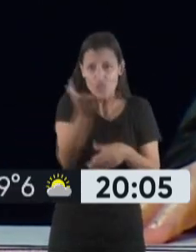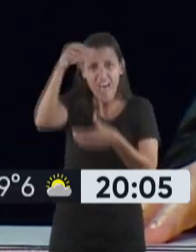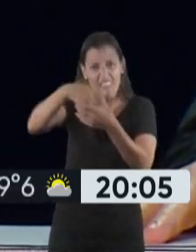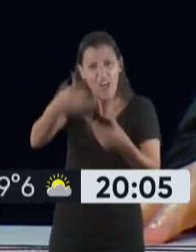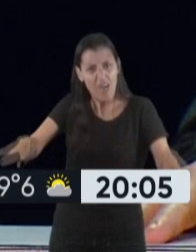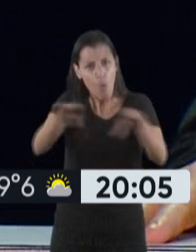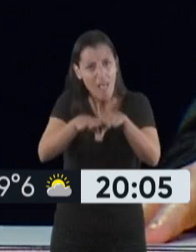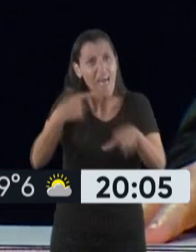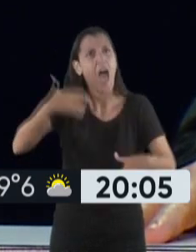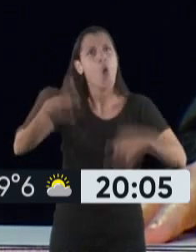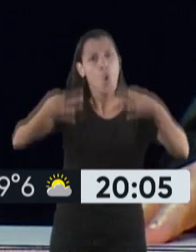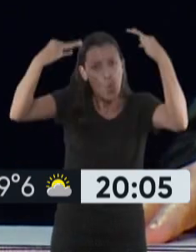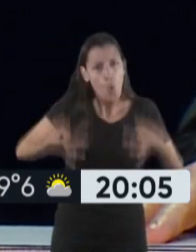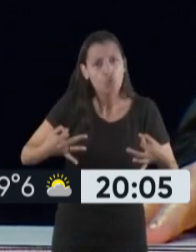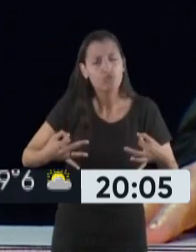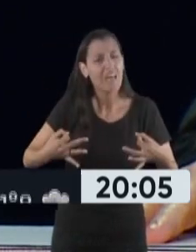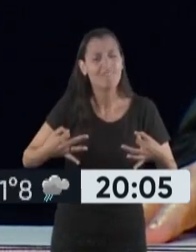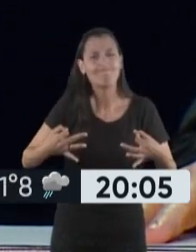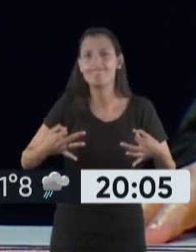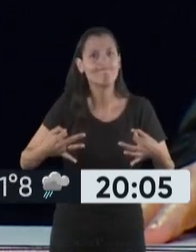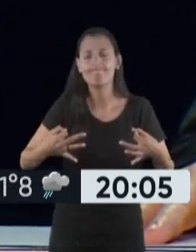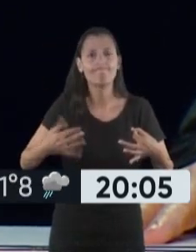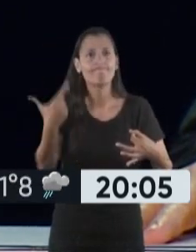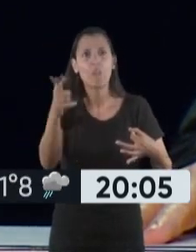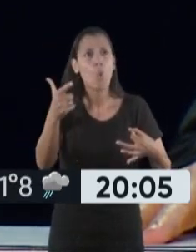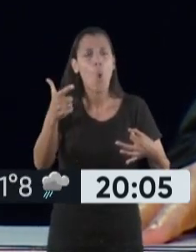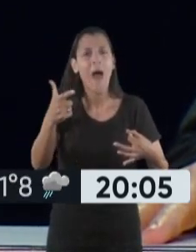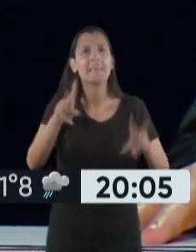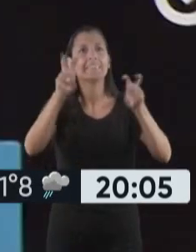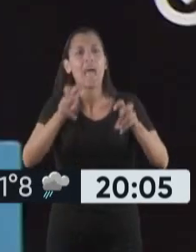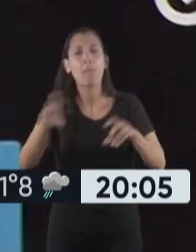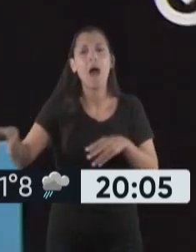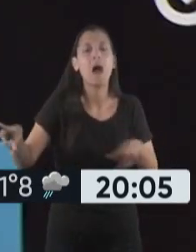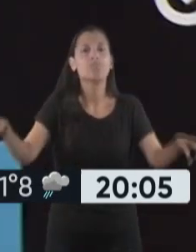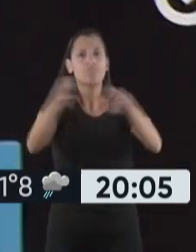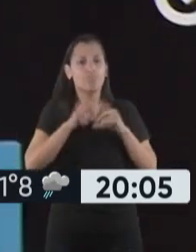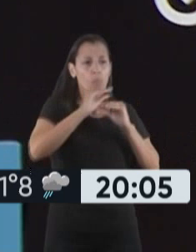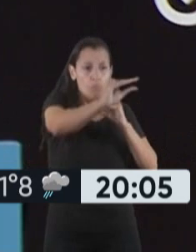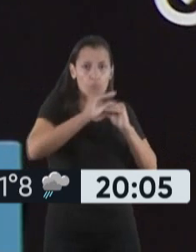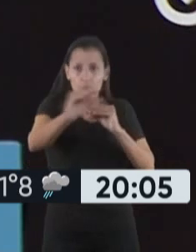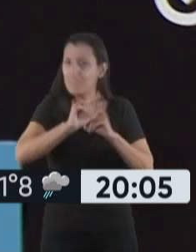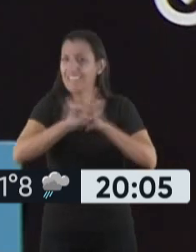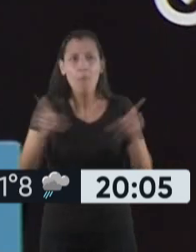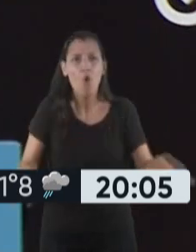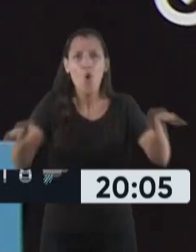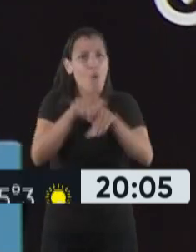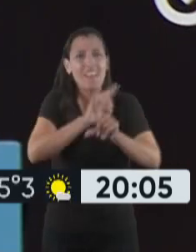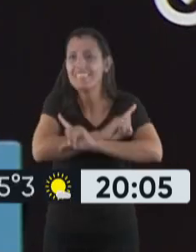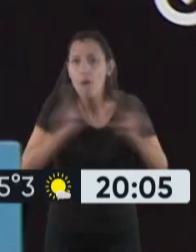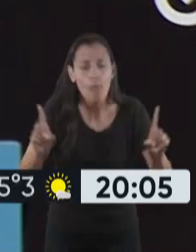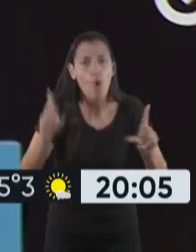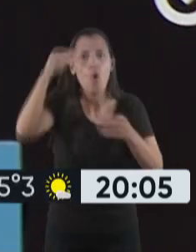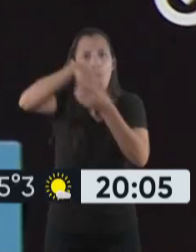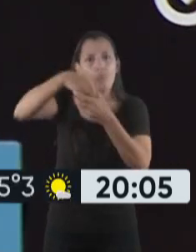justa en términos sociales de justicia distributiva, ni igualitaria en términos también de